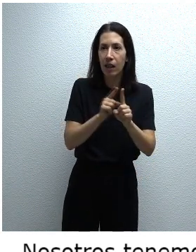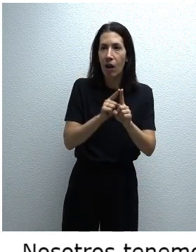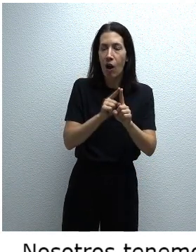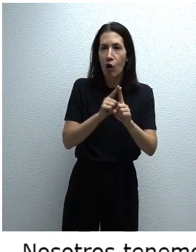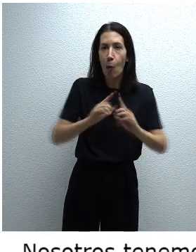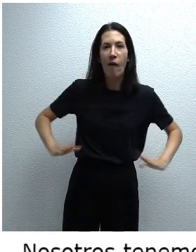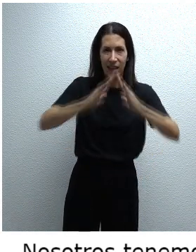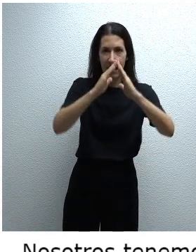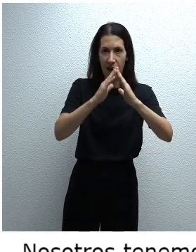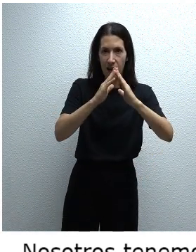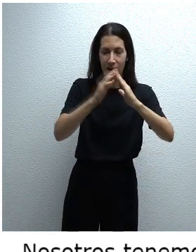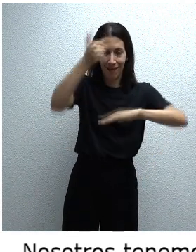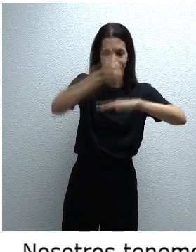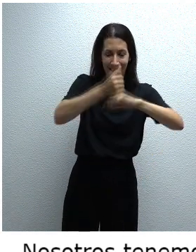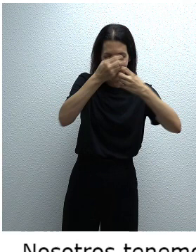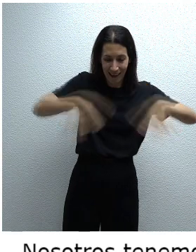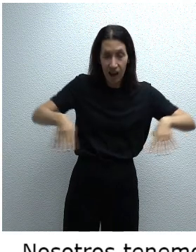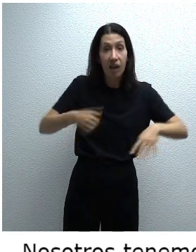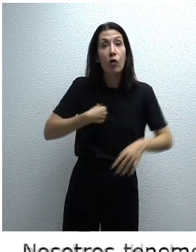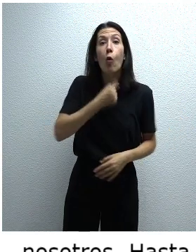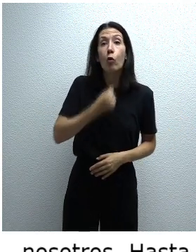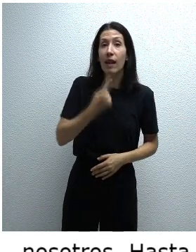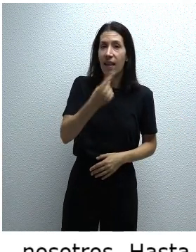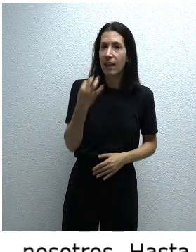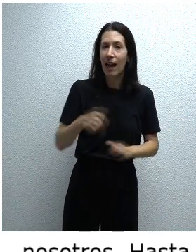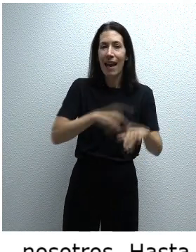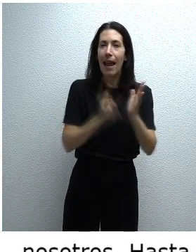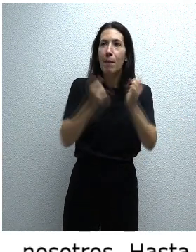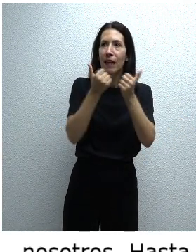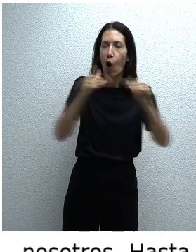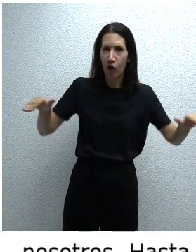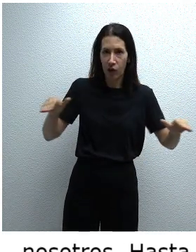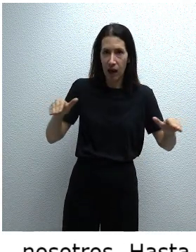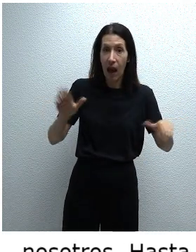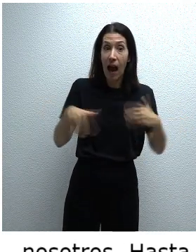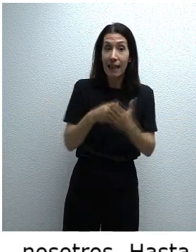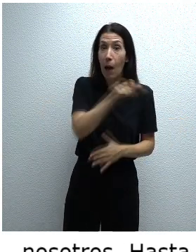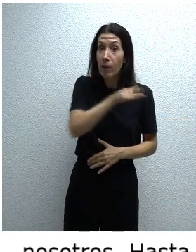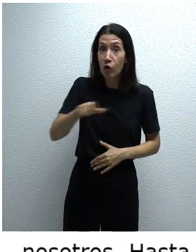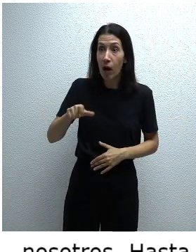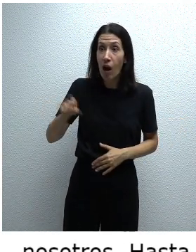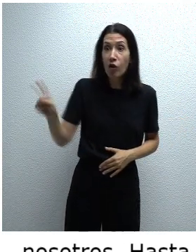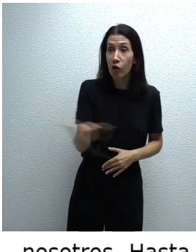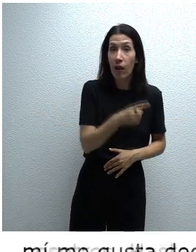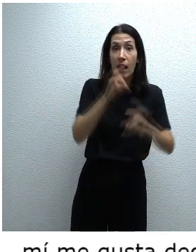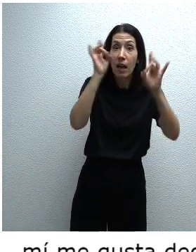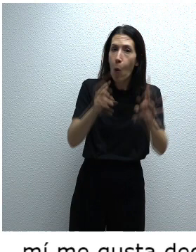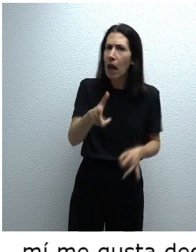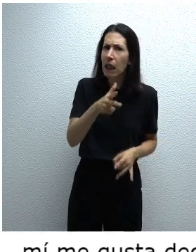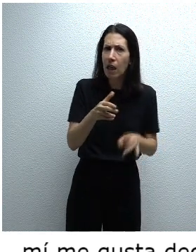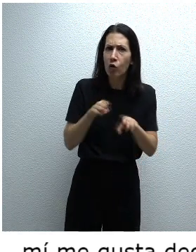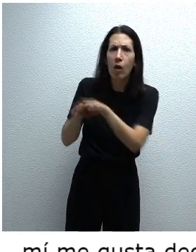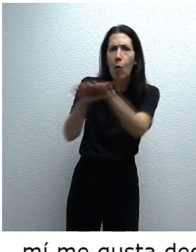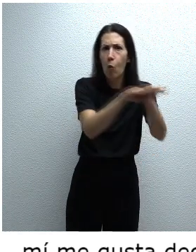Esta ley, a mí me gusta decir que es una ley como más horizontal. Nos pone a todas las personas con los mismos